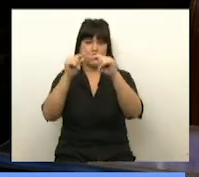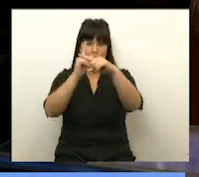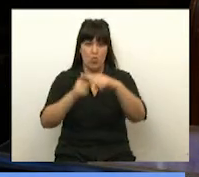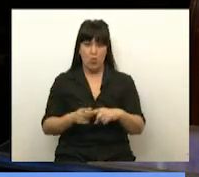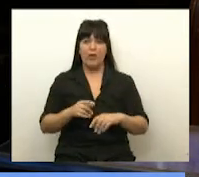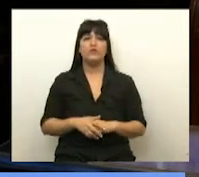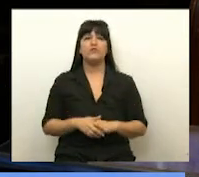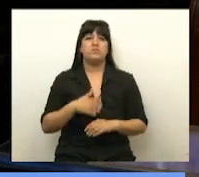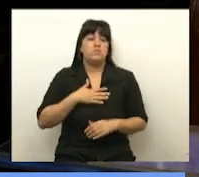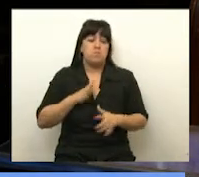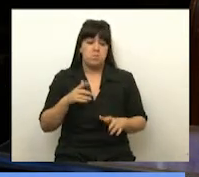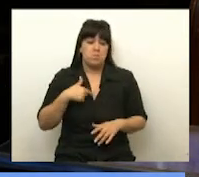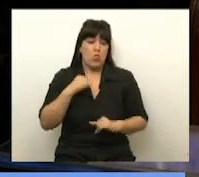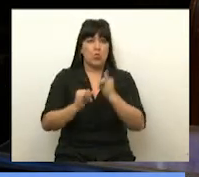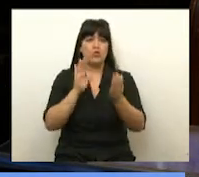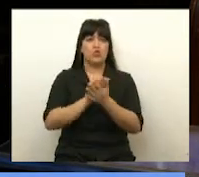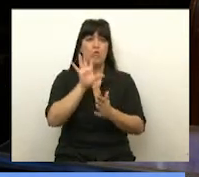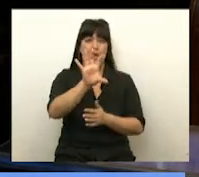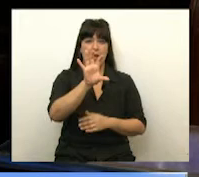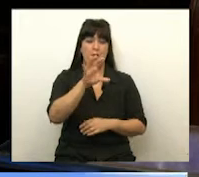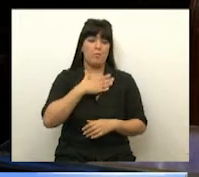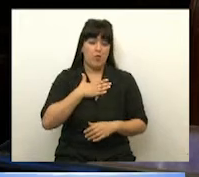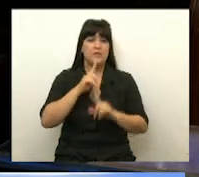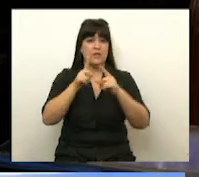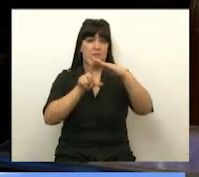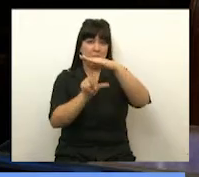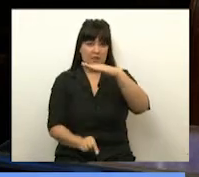en nuestra provincia y también en la Patagonia argentina.